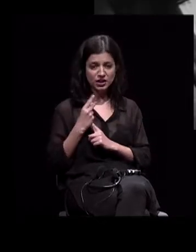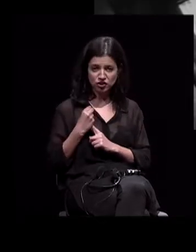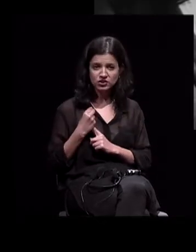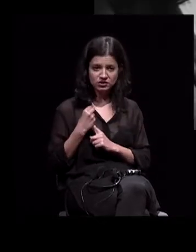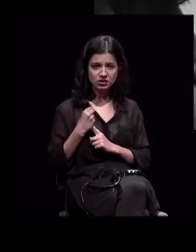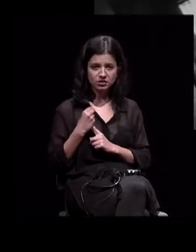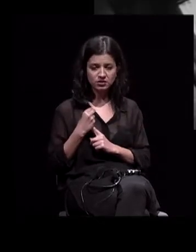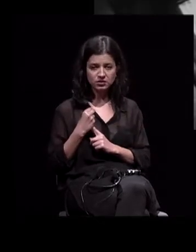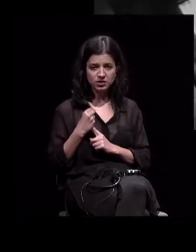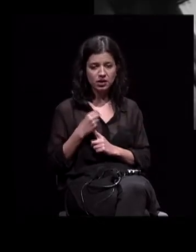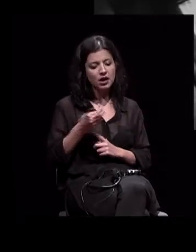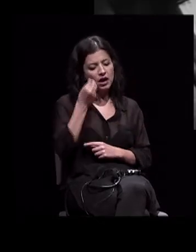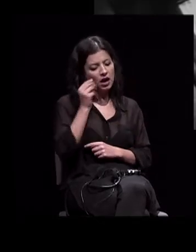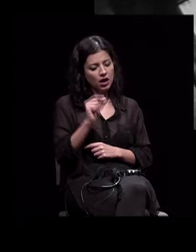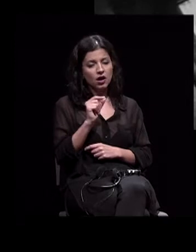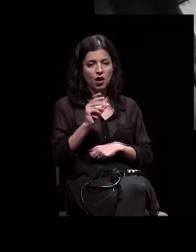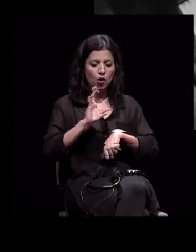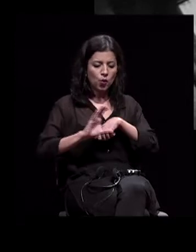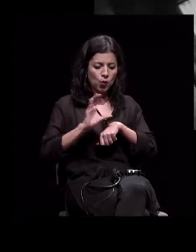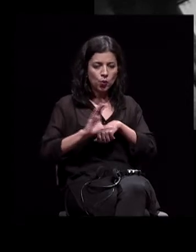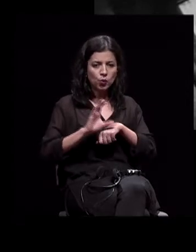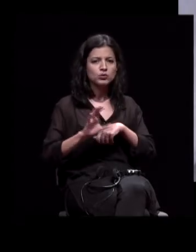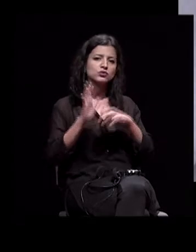a la formulación de estos discursos teóricos,